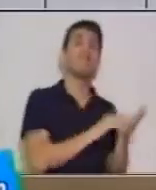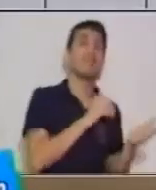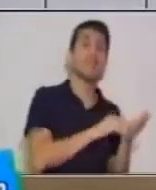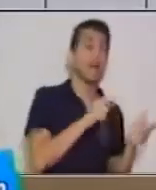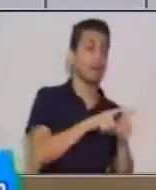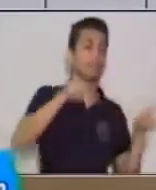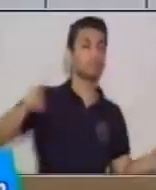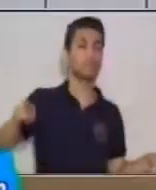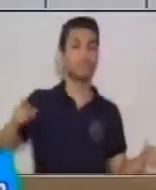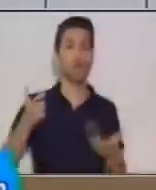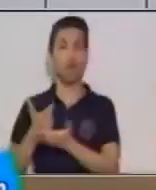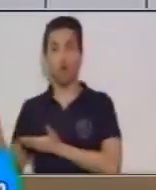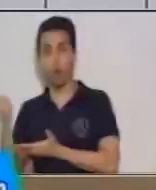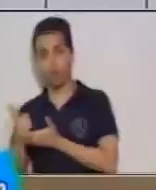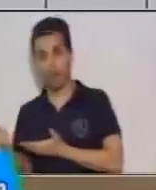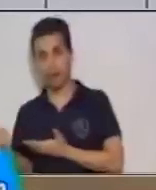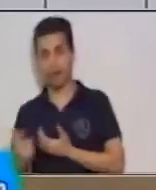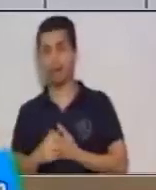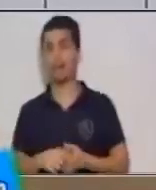Grande,